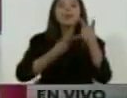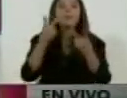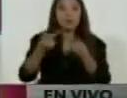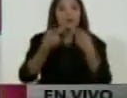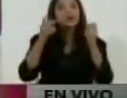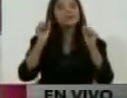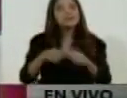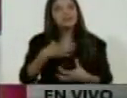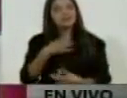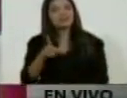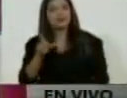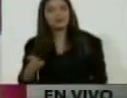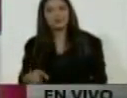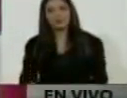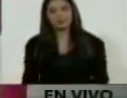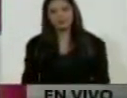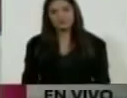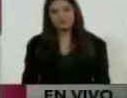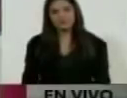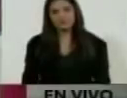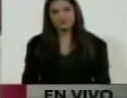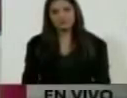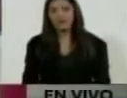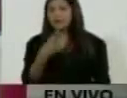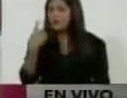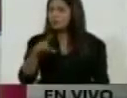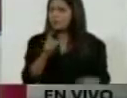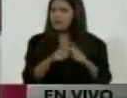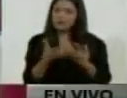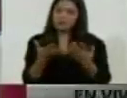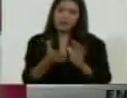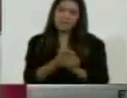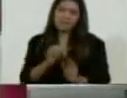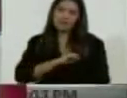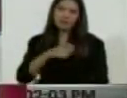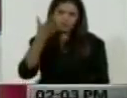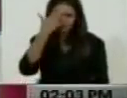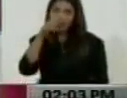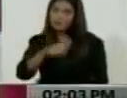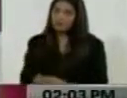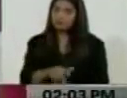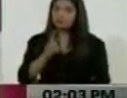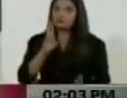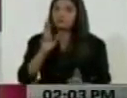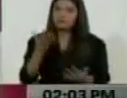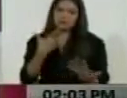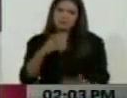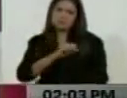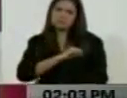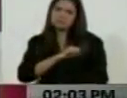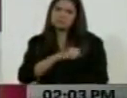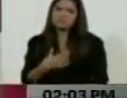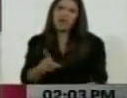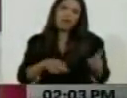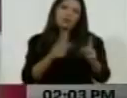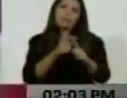tú. Y le decía otra palabra entre panas, pues. Sabes que uno aquí se trata entre panas con algunas